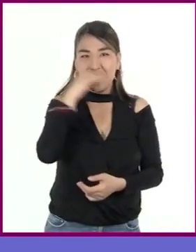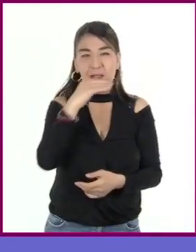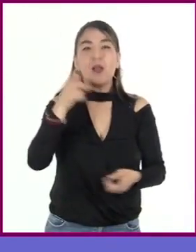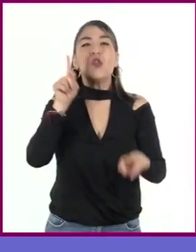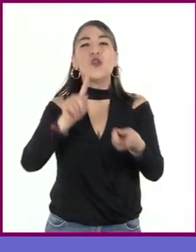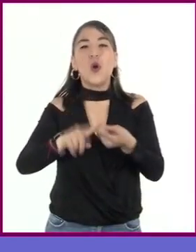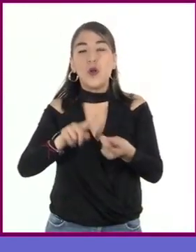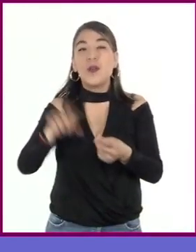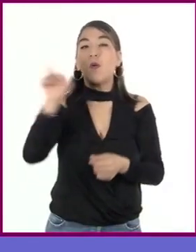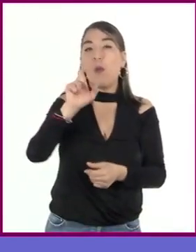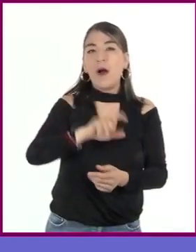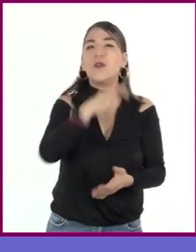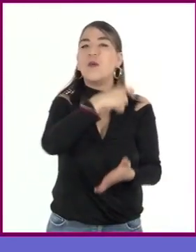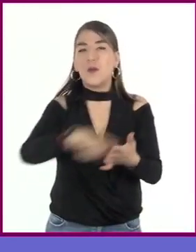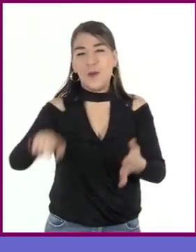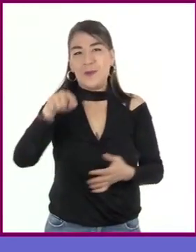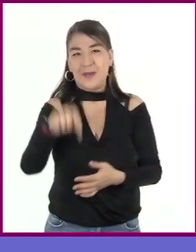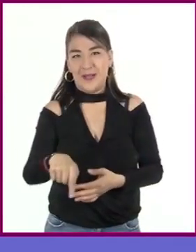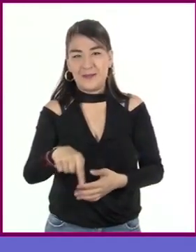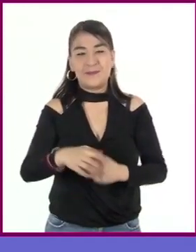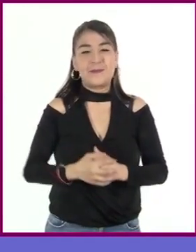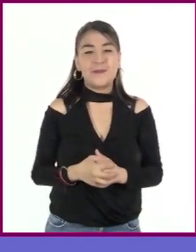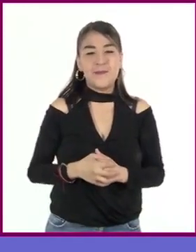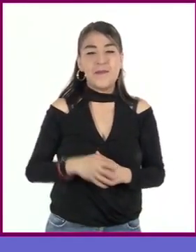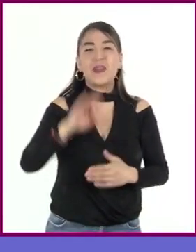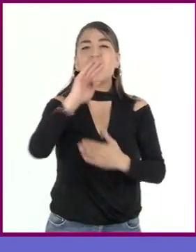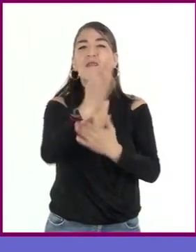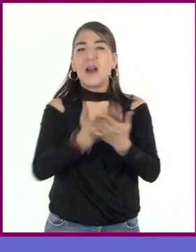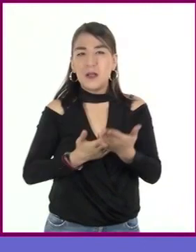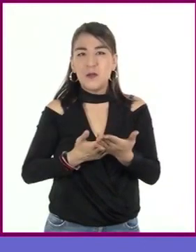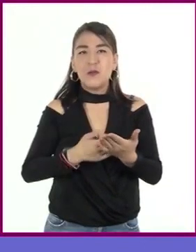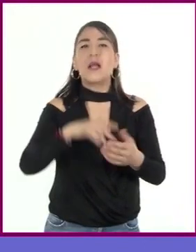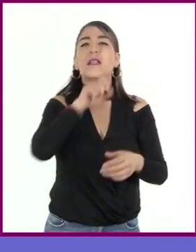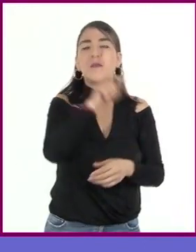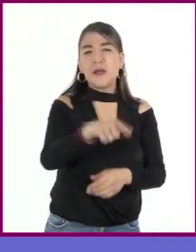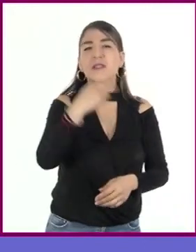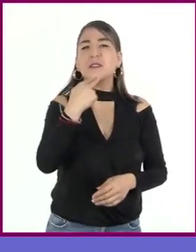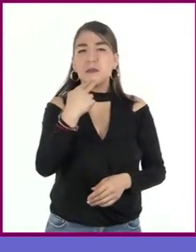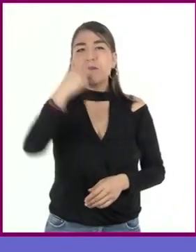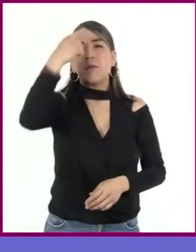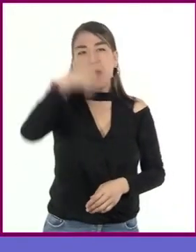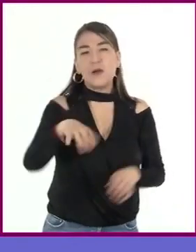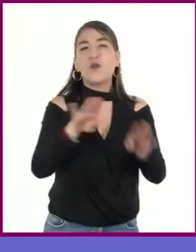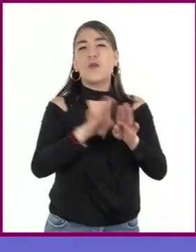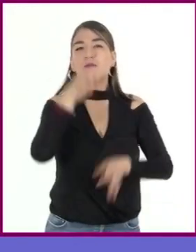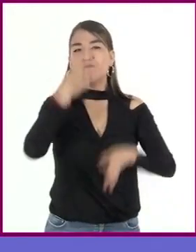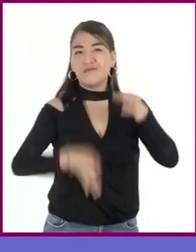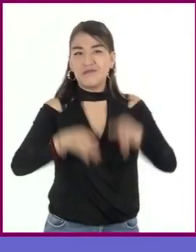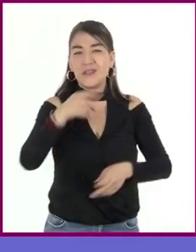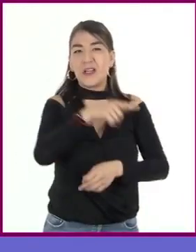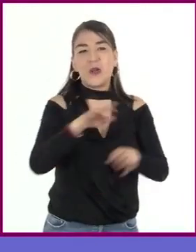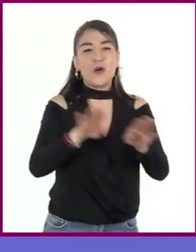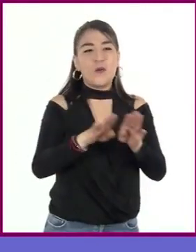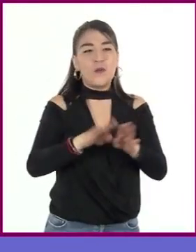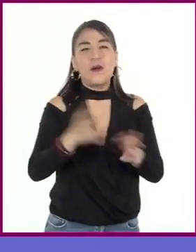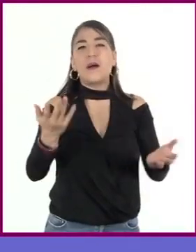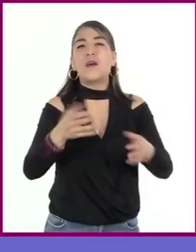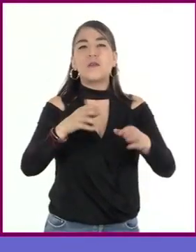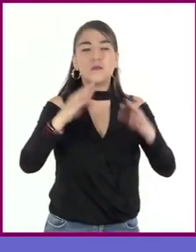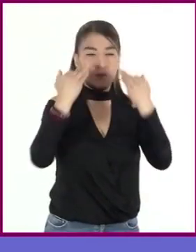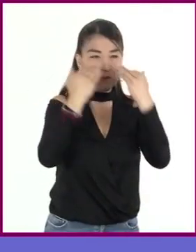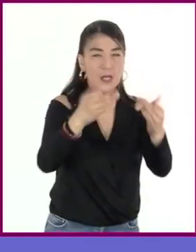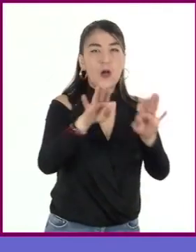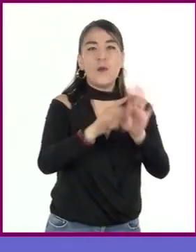y cuándo se realizó la compra. Las facturas además nos sirven para efectos fiscales, como comprobar gastos